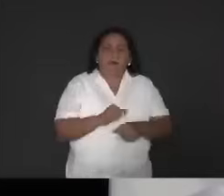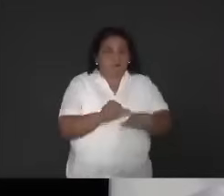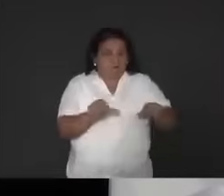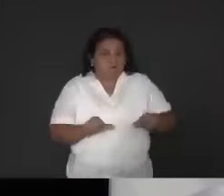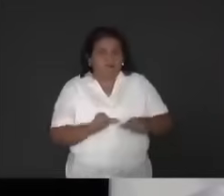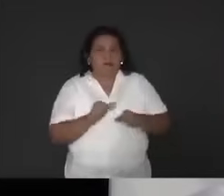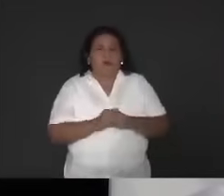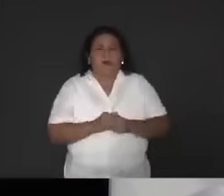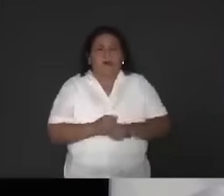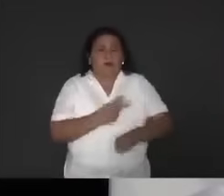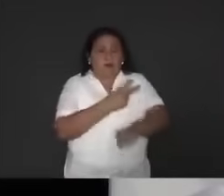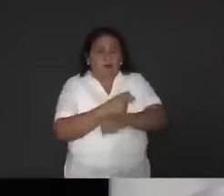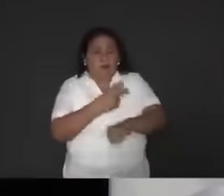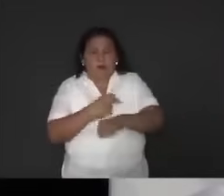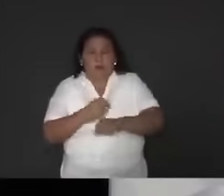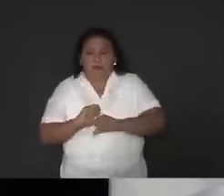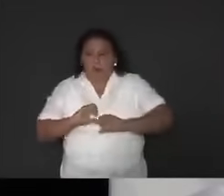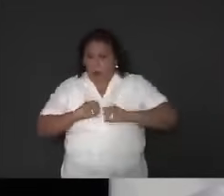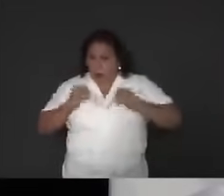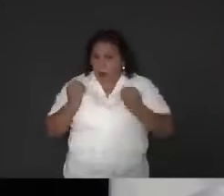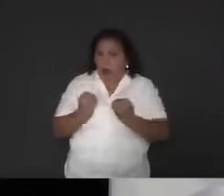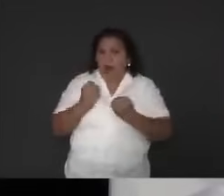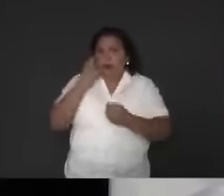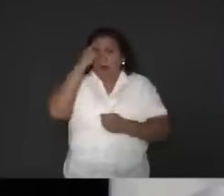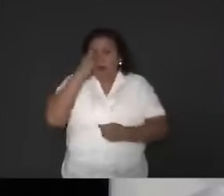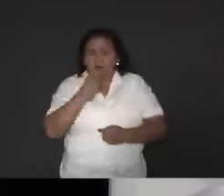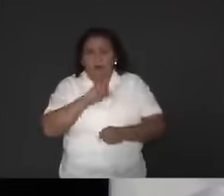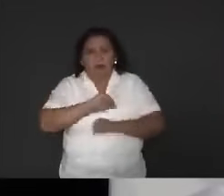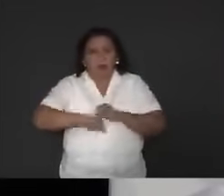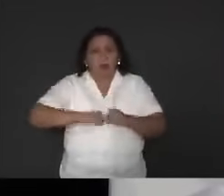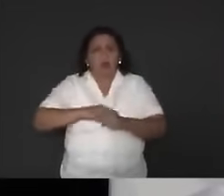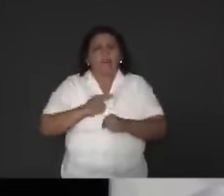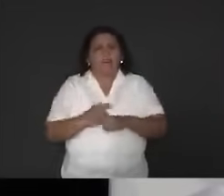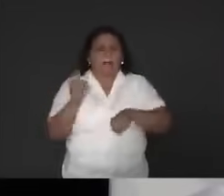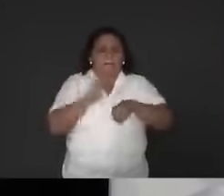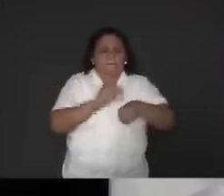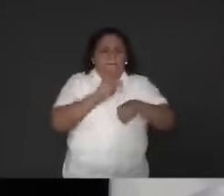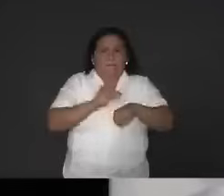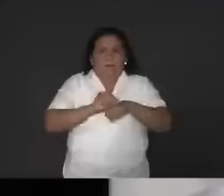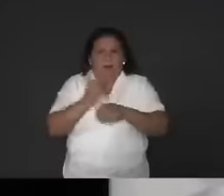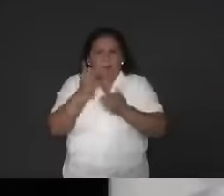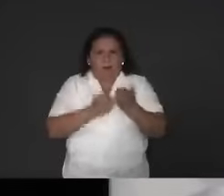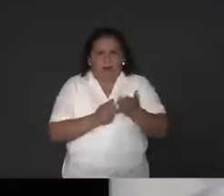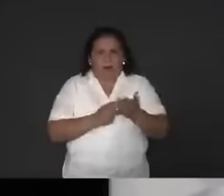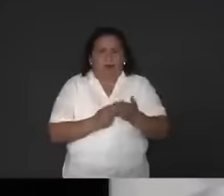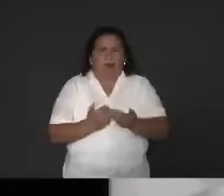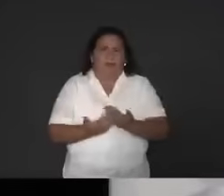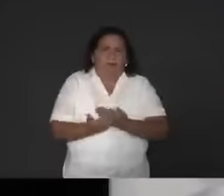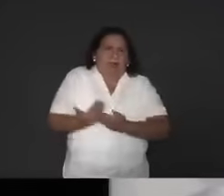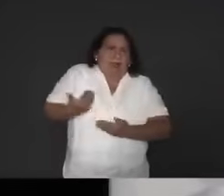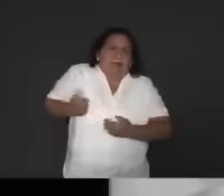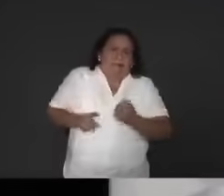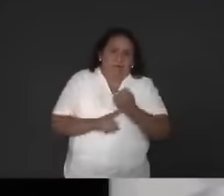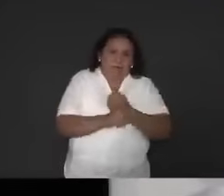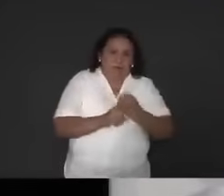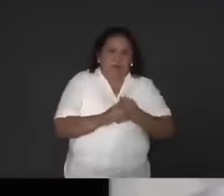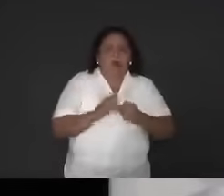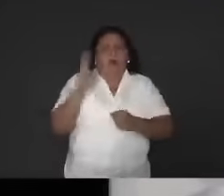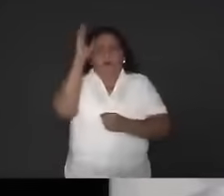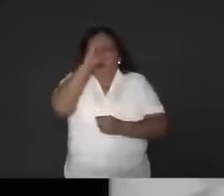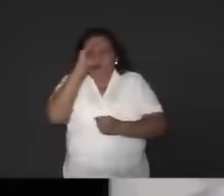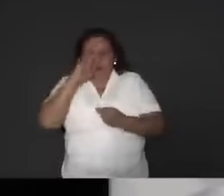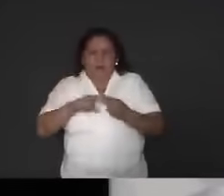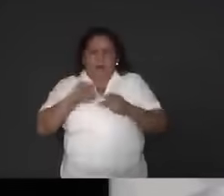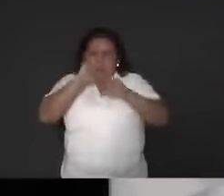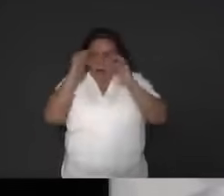a las organizaciones de la sociedad civil y que podamos implementar programas preventivos. Todo pasa por la cultura, por el deporte, por las